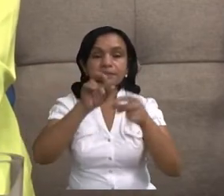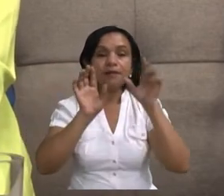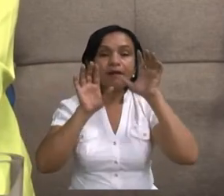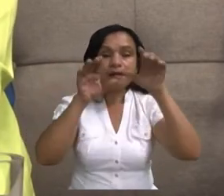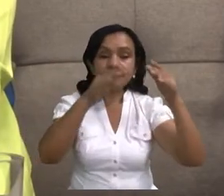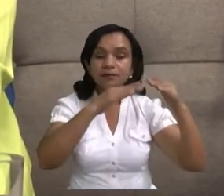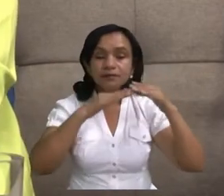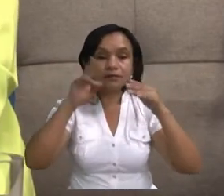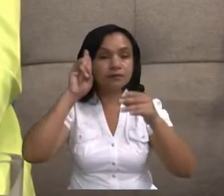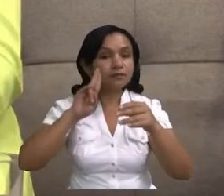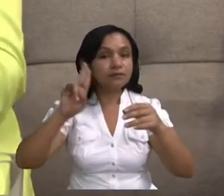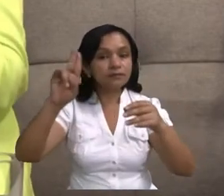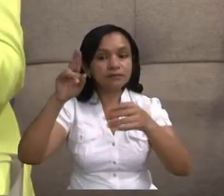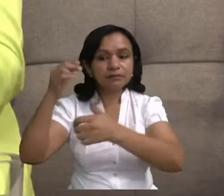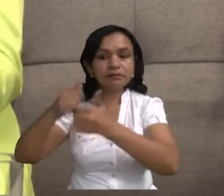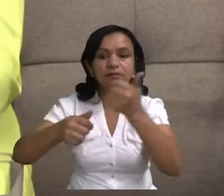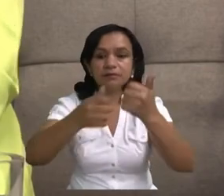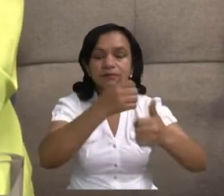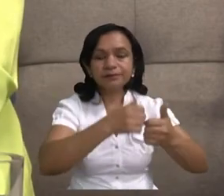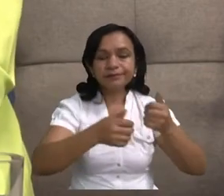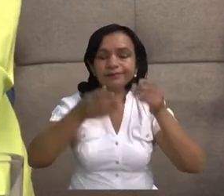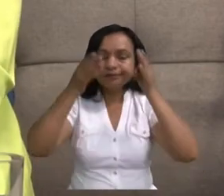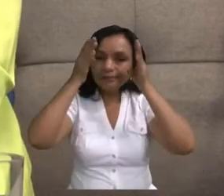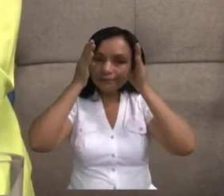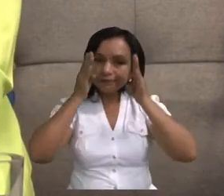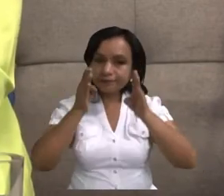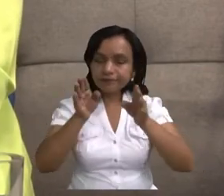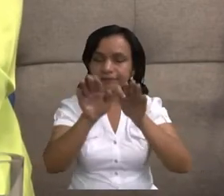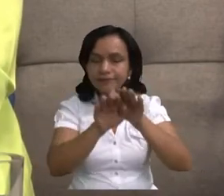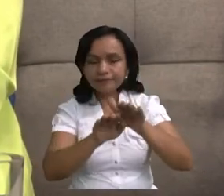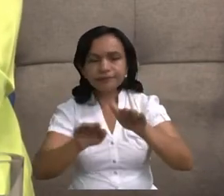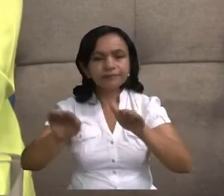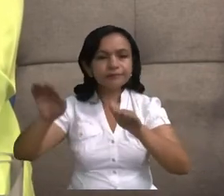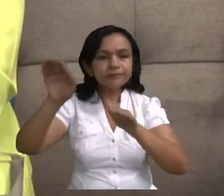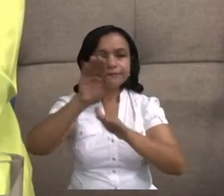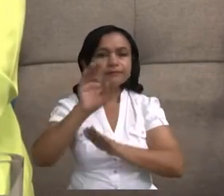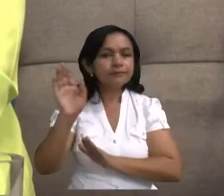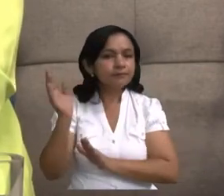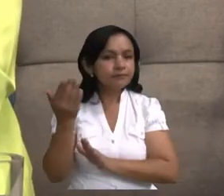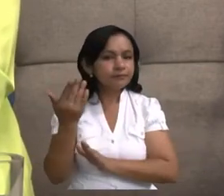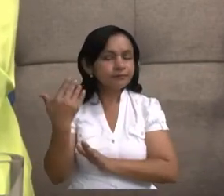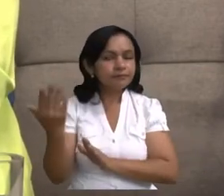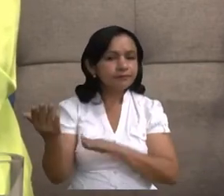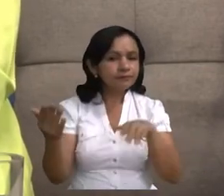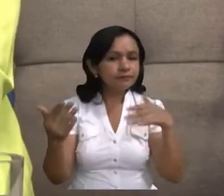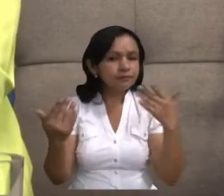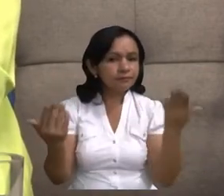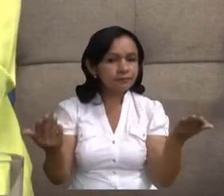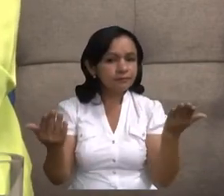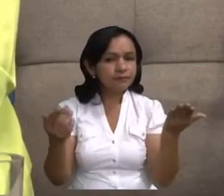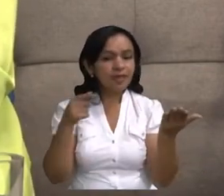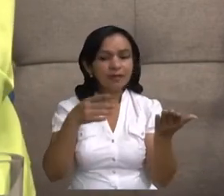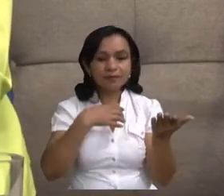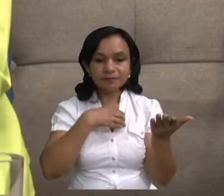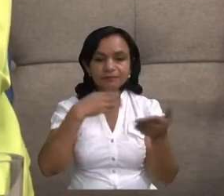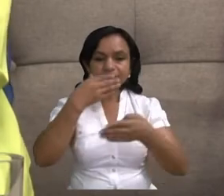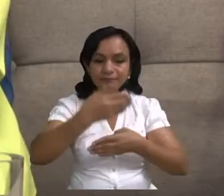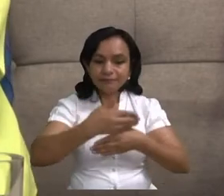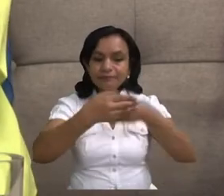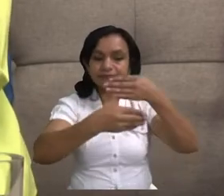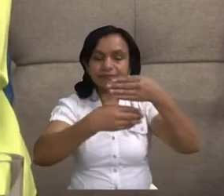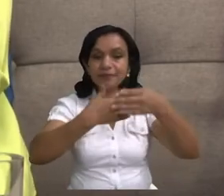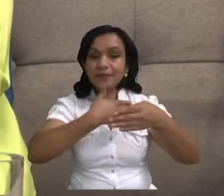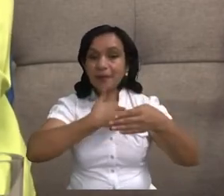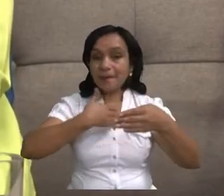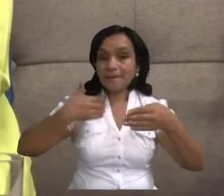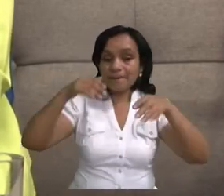también tuvo daños, pero eso va enfocado principalmente a esa reconstrucción para darle mejores